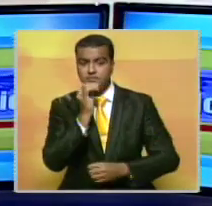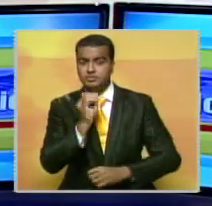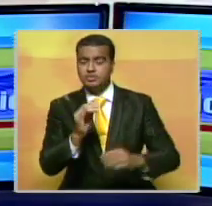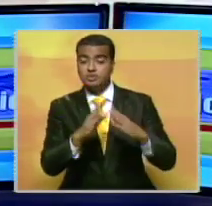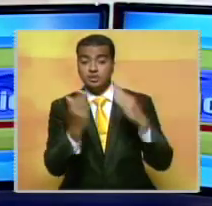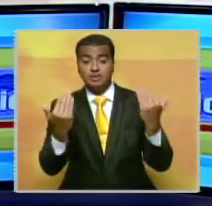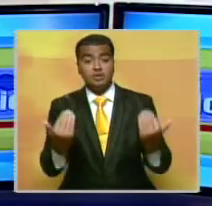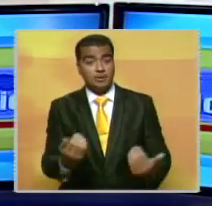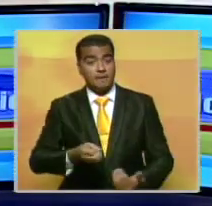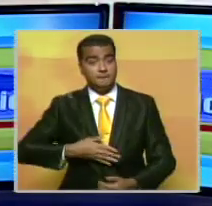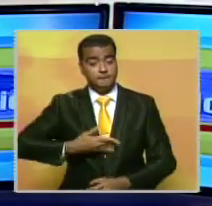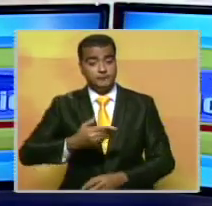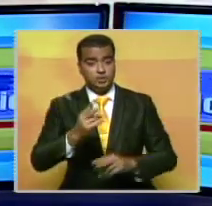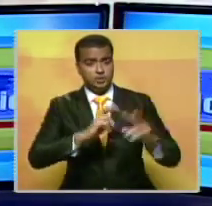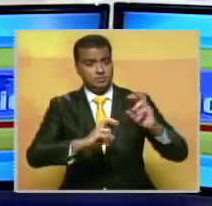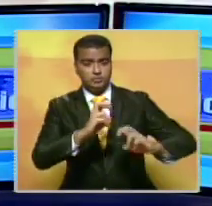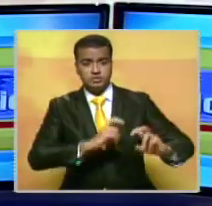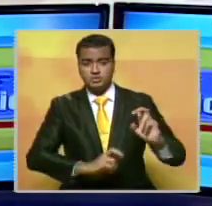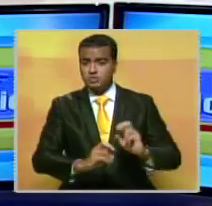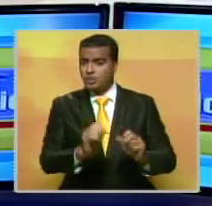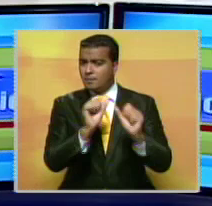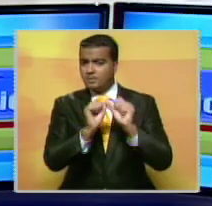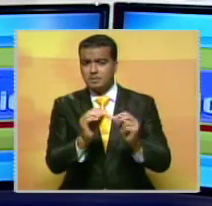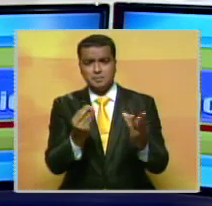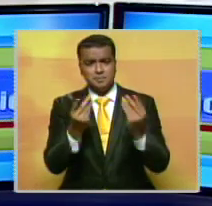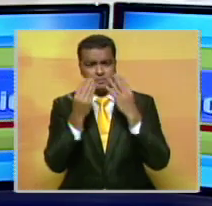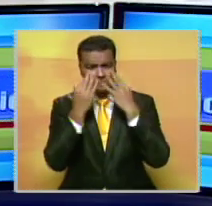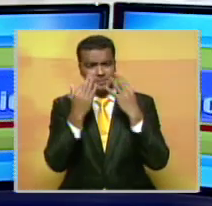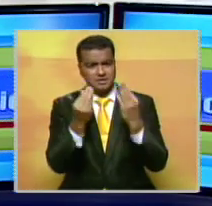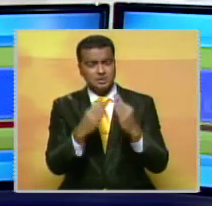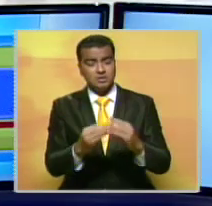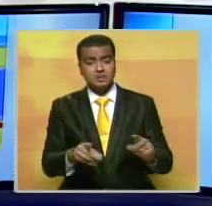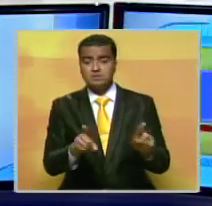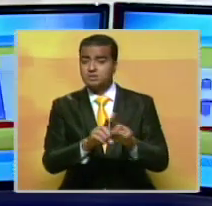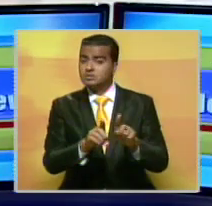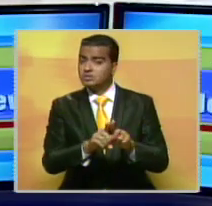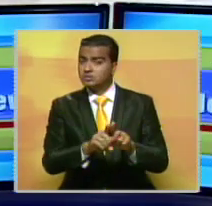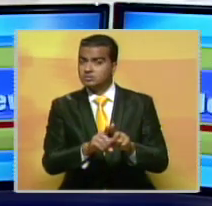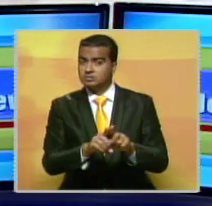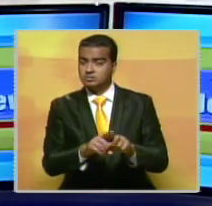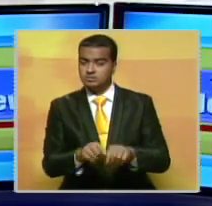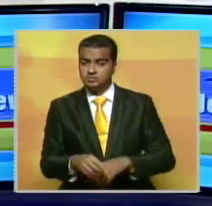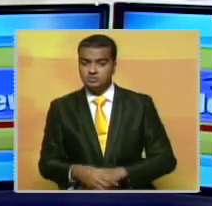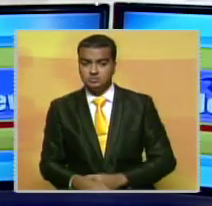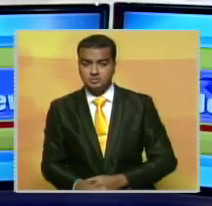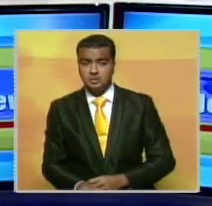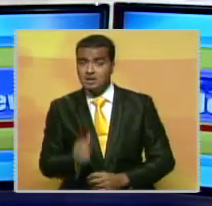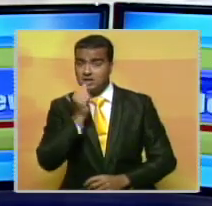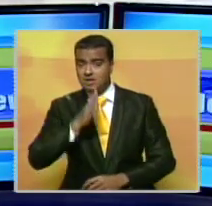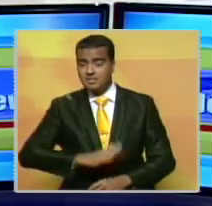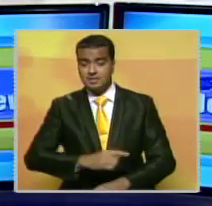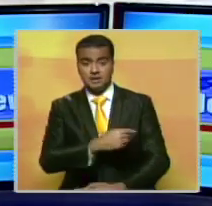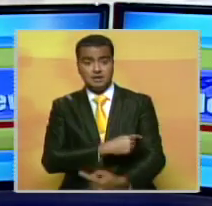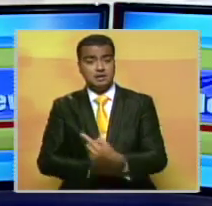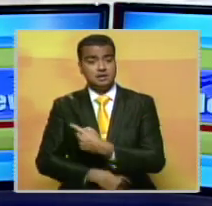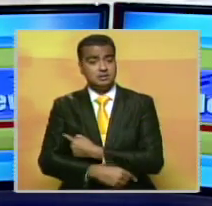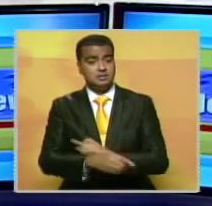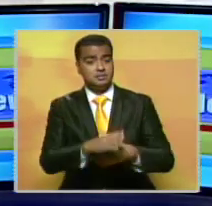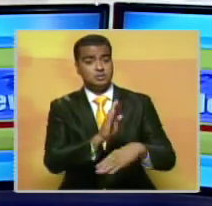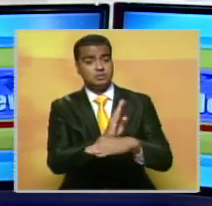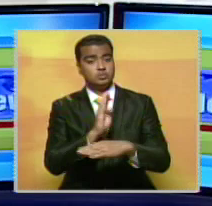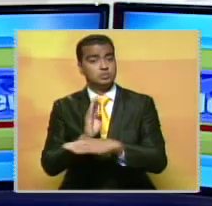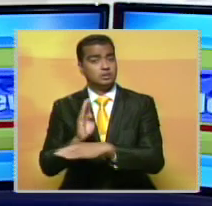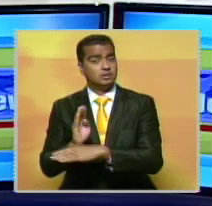este momento has podido recabar. Nos mantenemos muy atentos a esta situación, sobre todo en el caso de quienes aún heridos se mantienen bajo